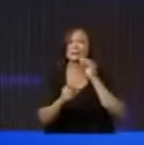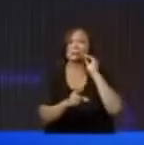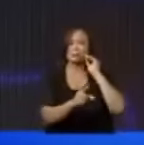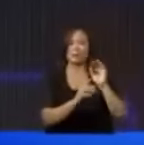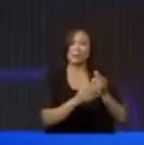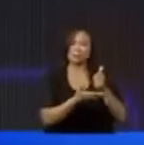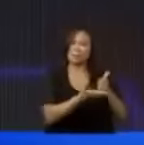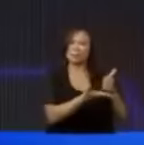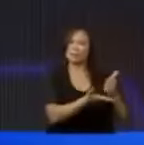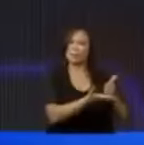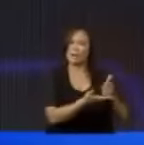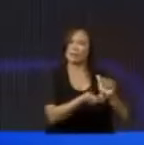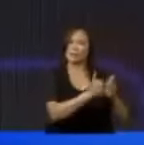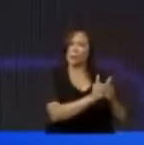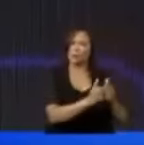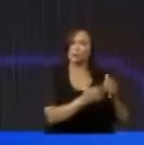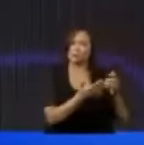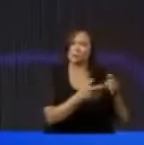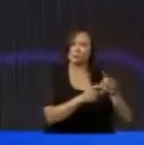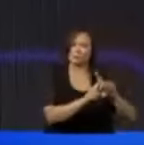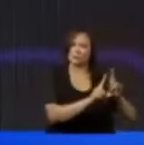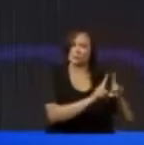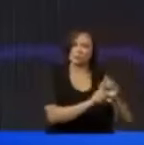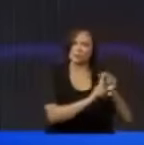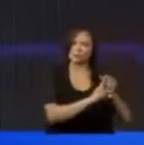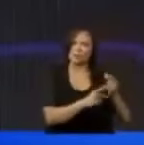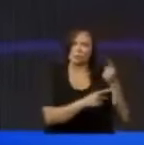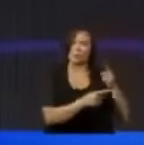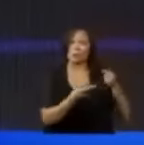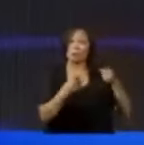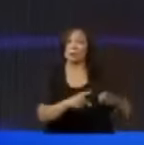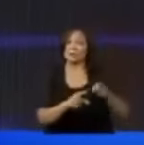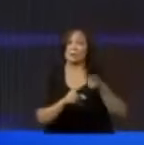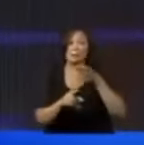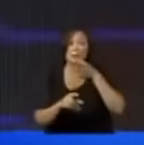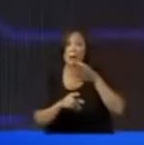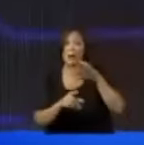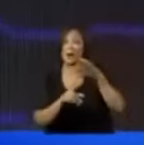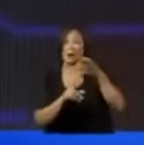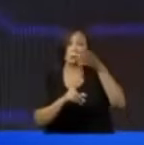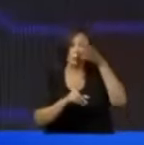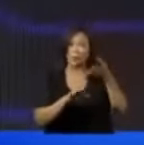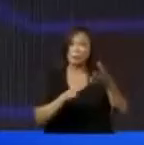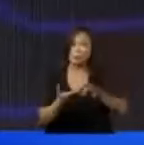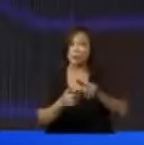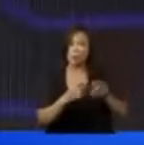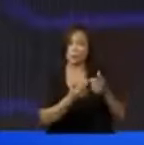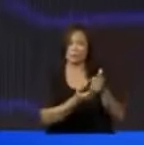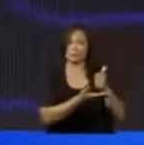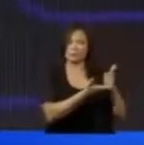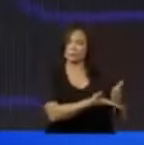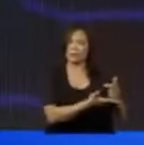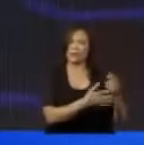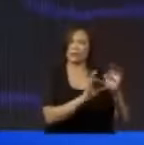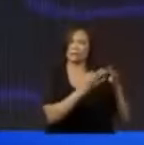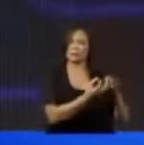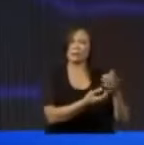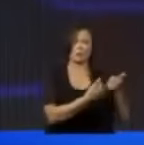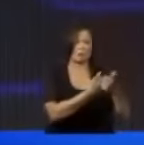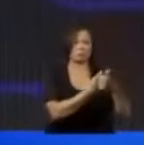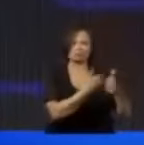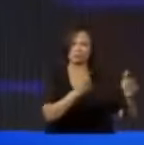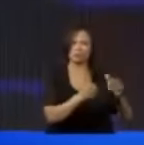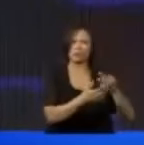hogar para que pueda superar el trauma causado por esa violencia intrafamiliar. Entonces, consideramos que